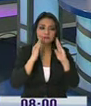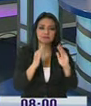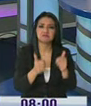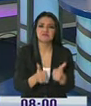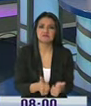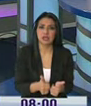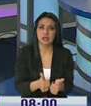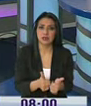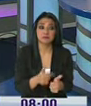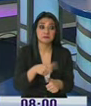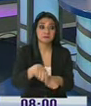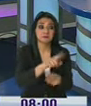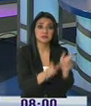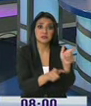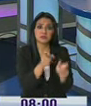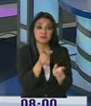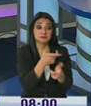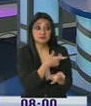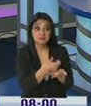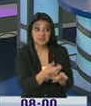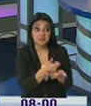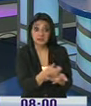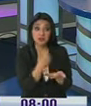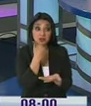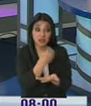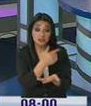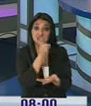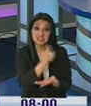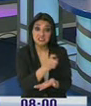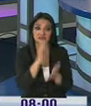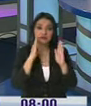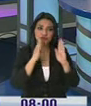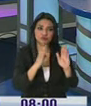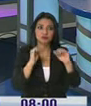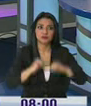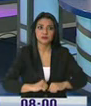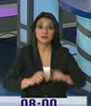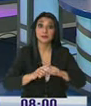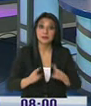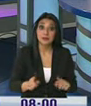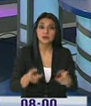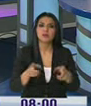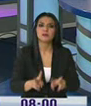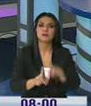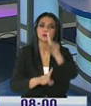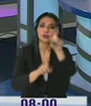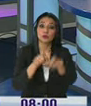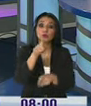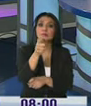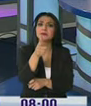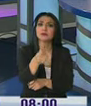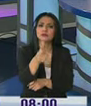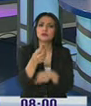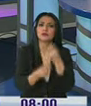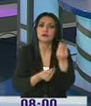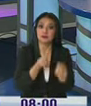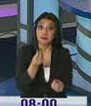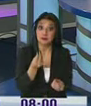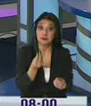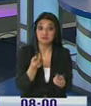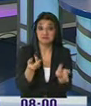el doliente de la ciudad en beneficio de sus necesidades. Pero claro, también nosotros preguntamos qué vamos a hacer por la ciudad, así